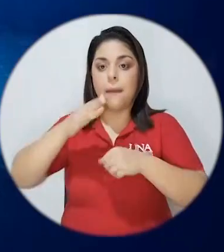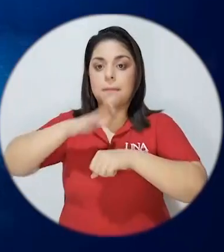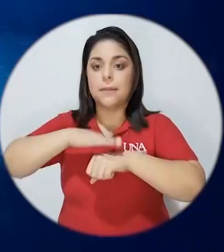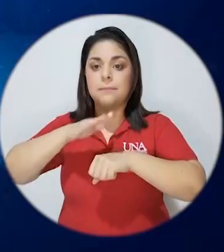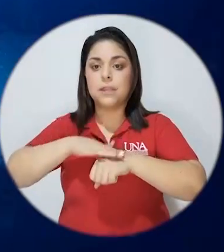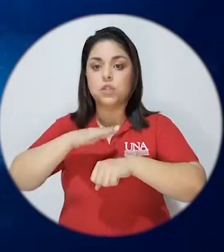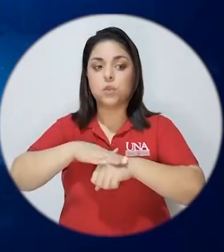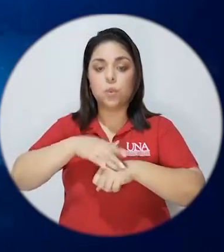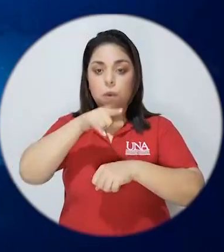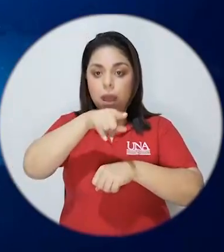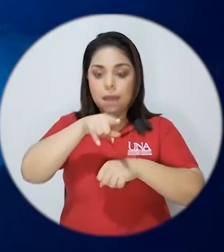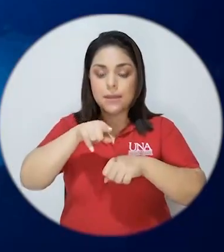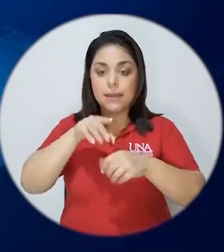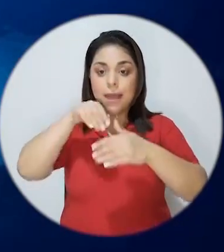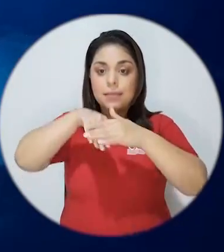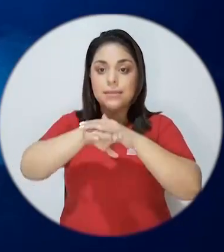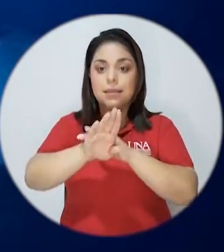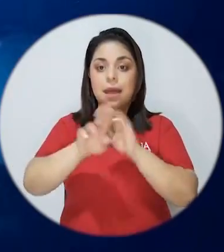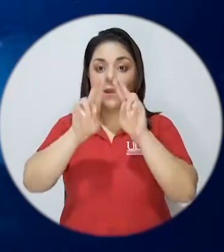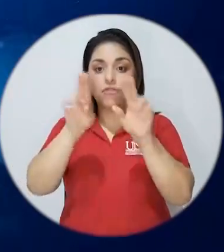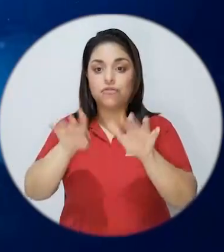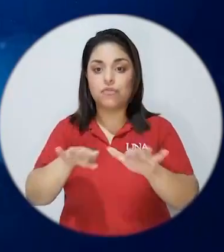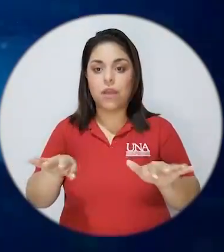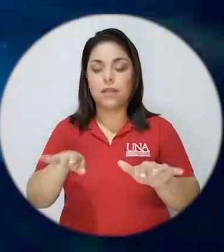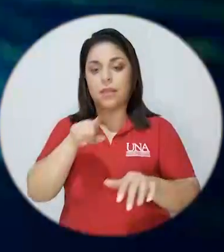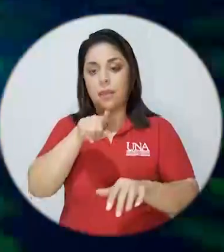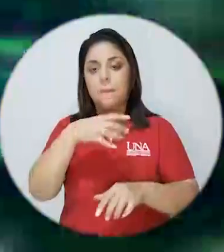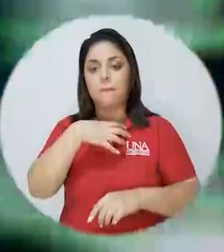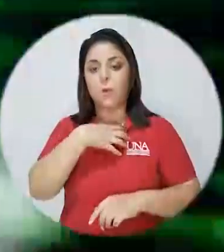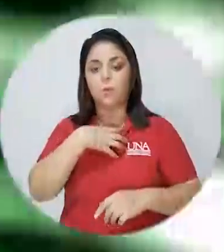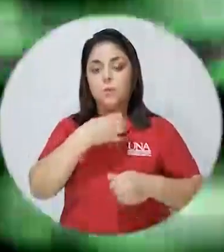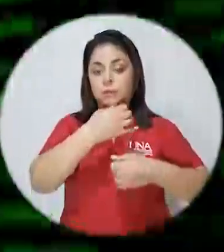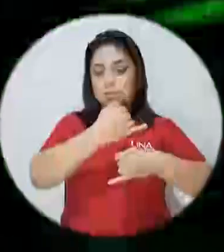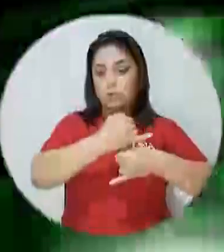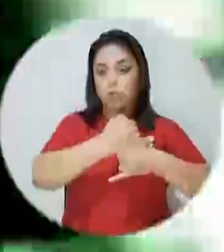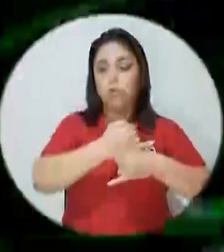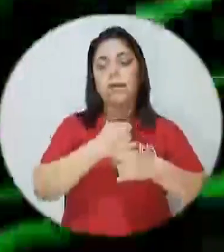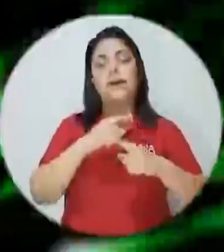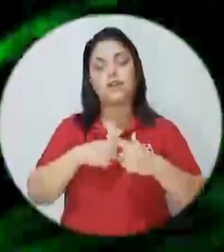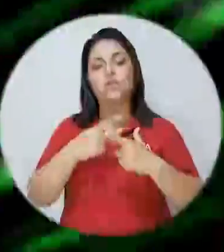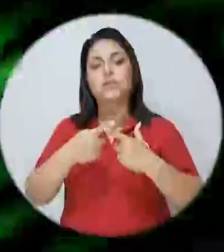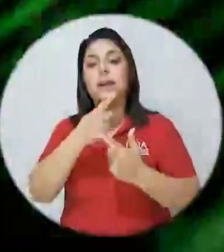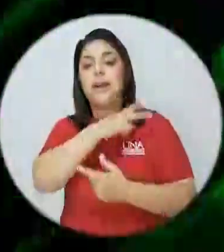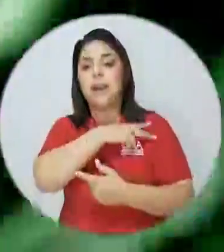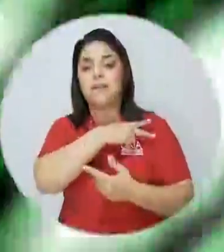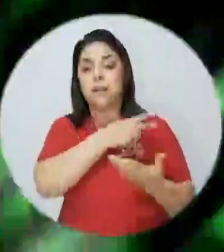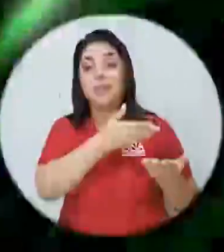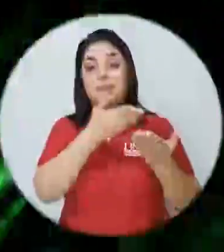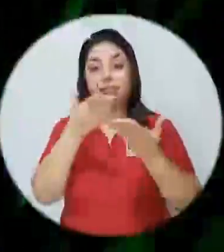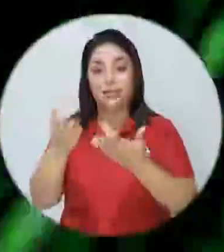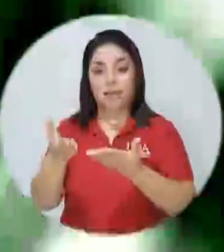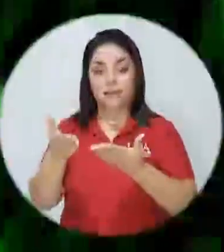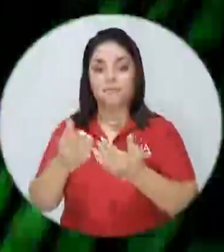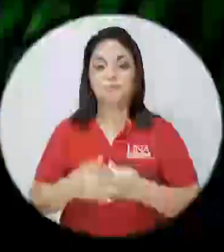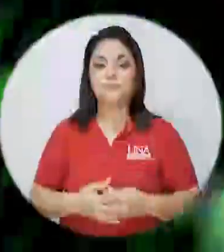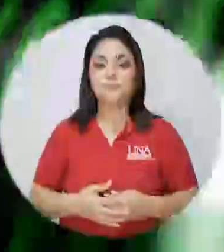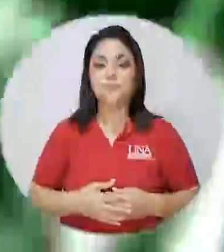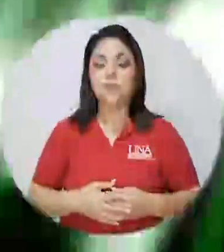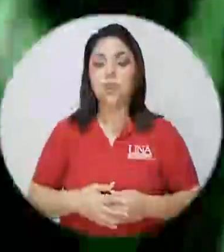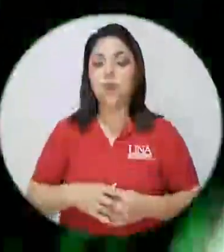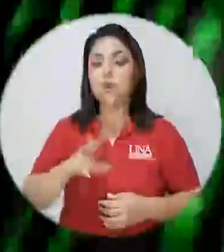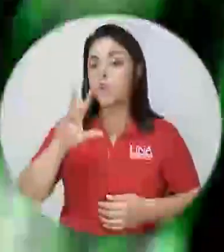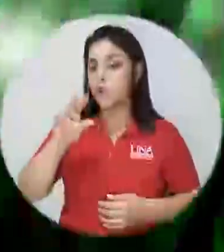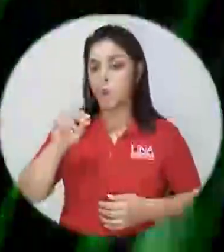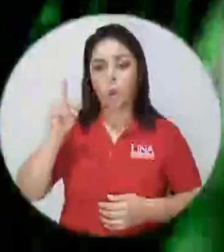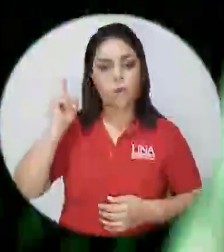la empresa o en la institución. Eso es obligación del patrono, o sea, tiene que darle a usted eso. ¿Qué no es obligación? No es obligación directa darle